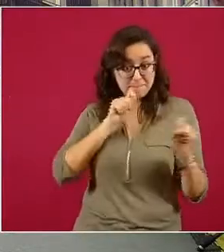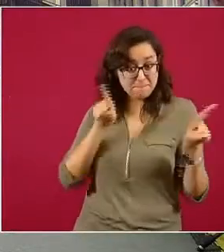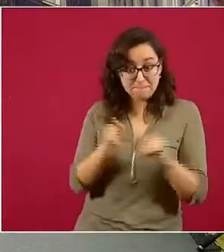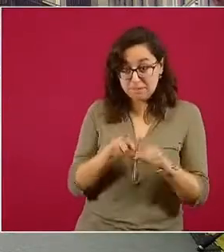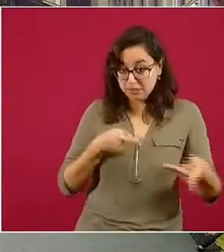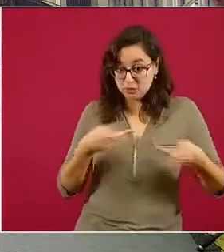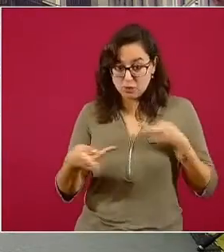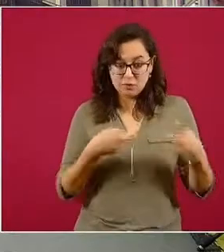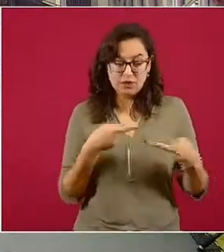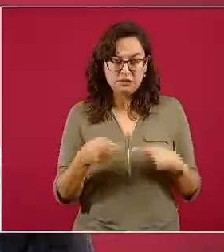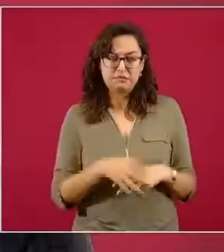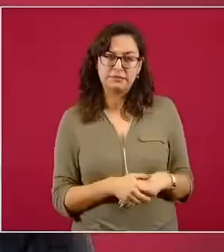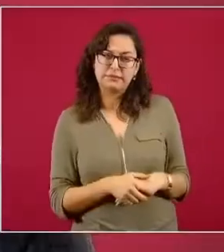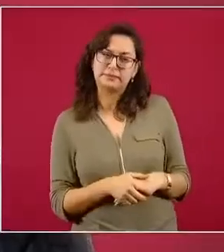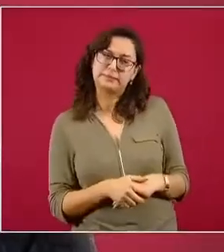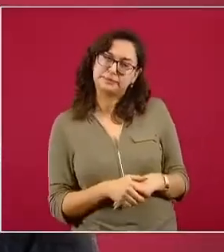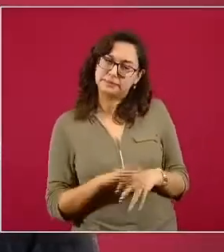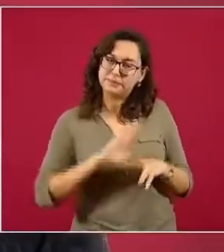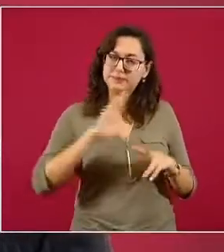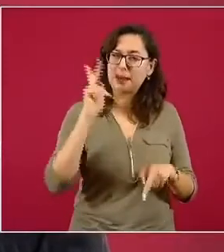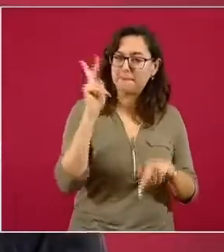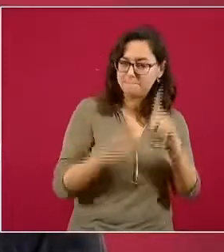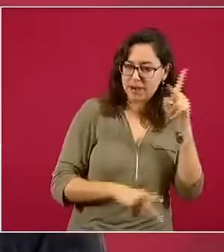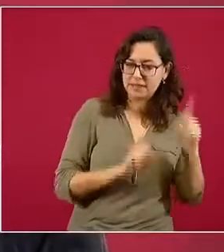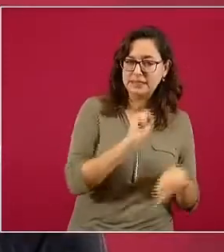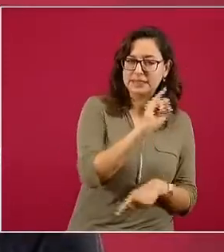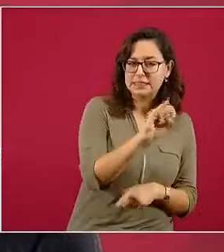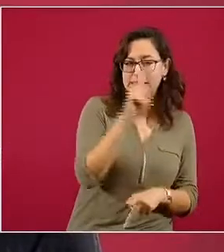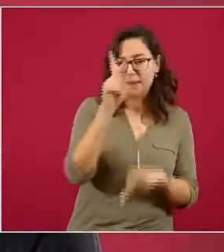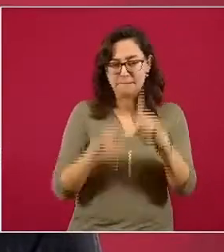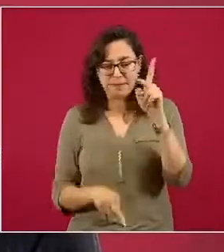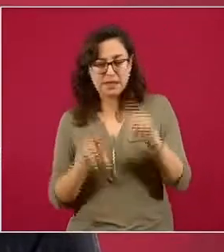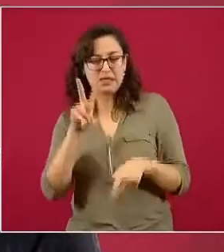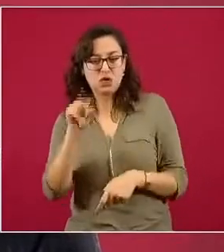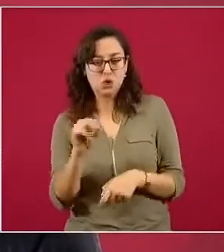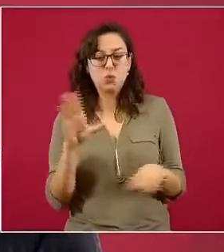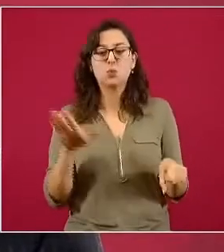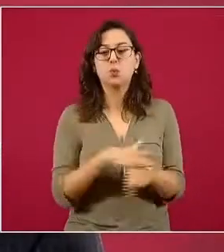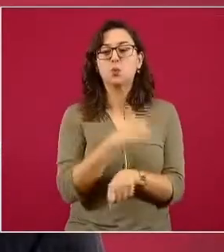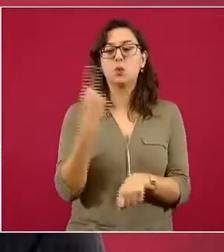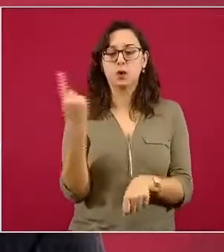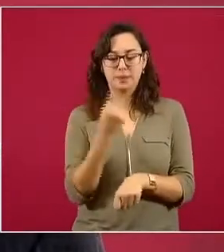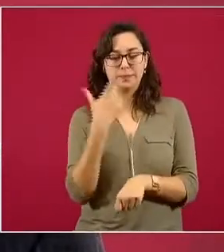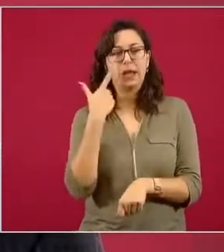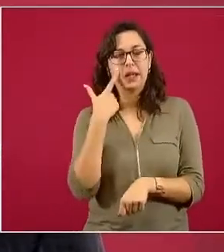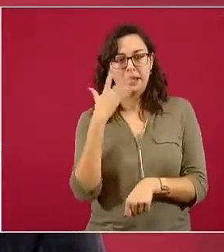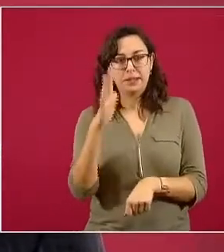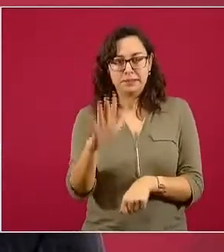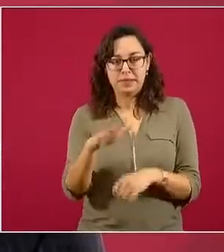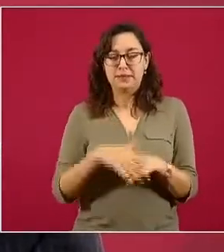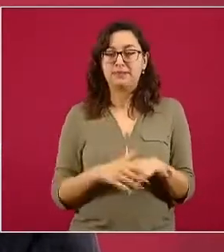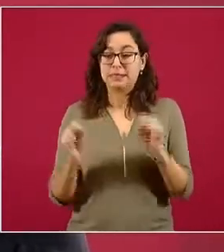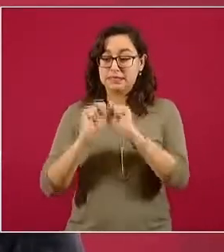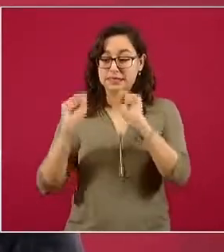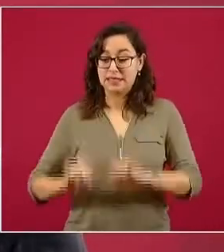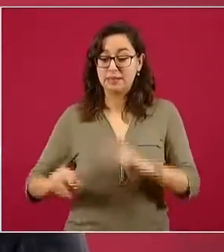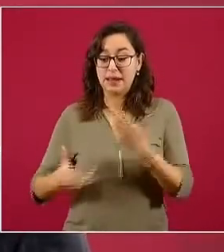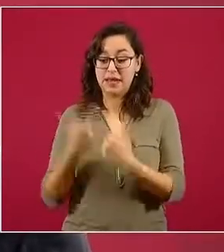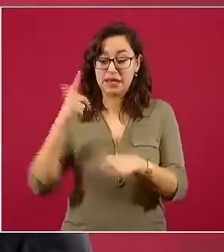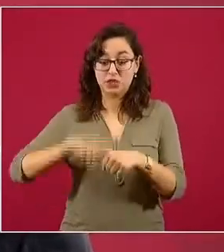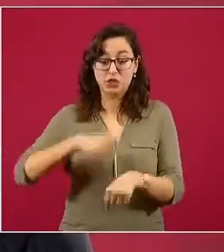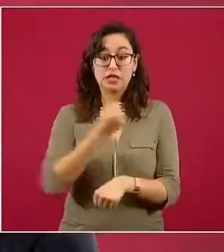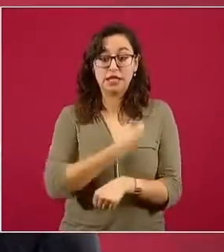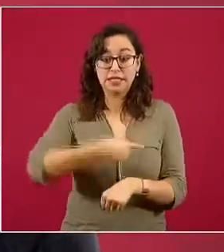Sí y no, por muchas razones. La experiencia acumulada del Sistema Nacional de Salud es útil siempre. A veces está